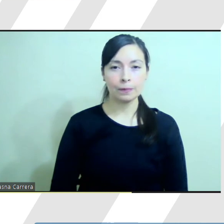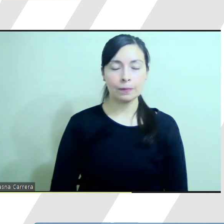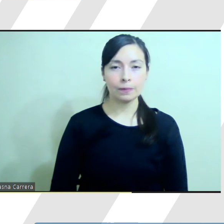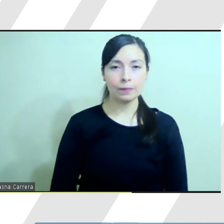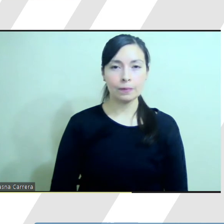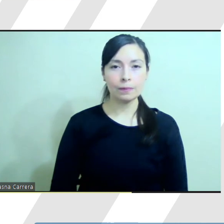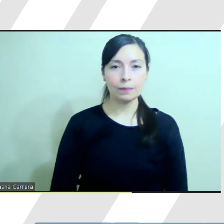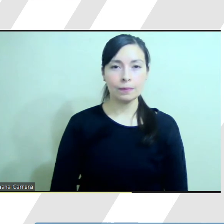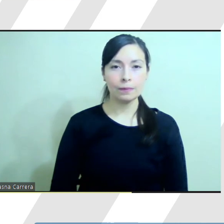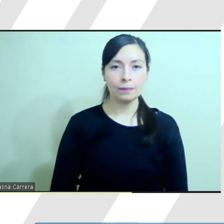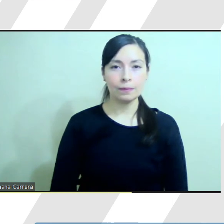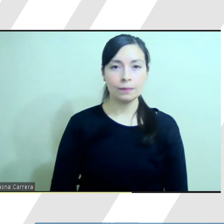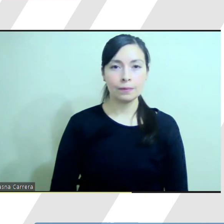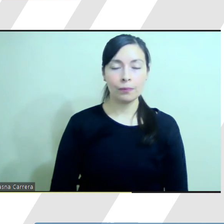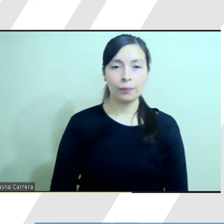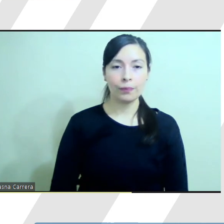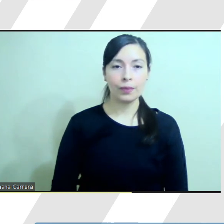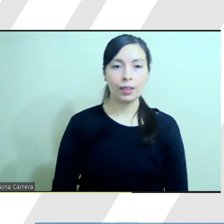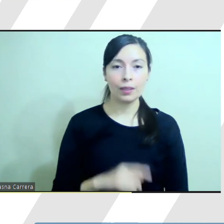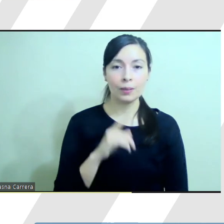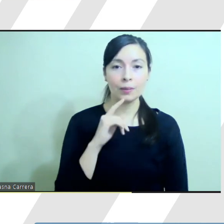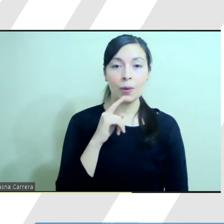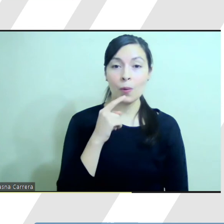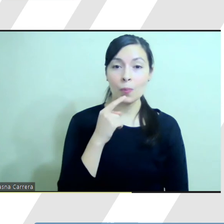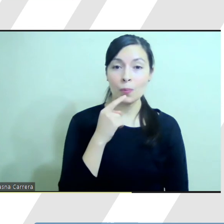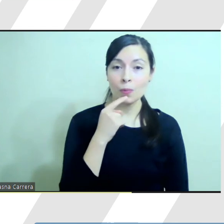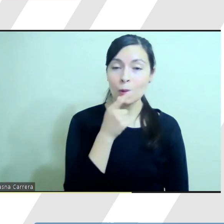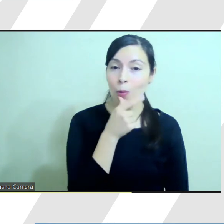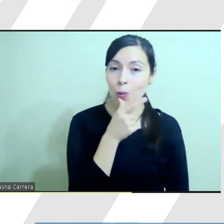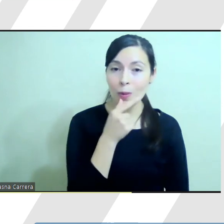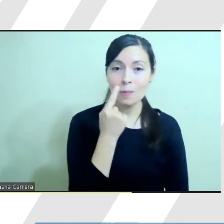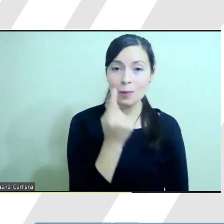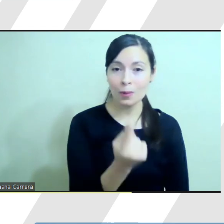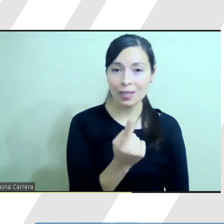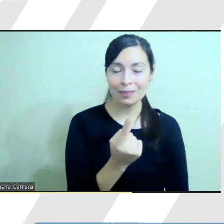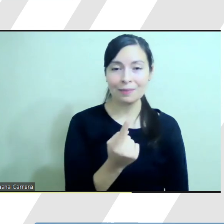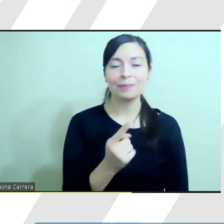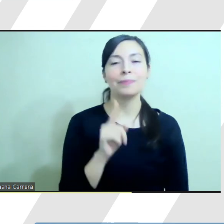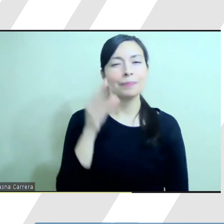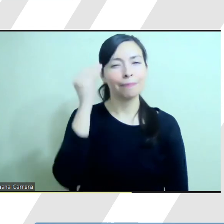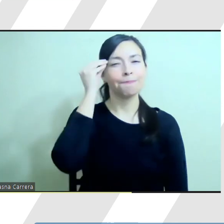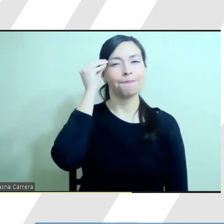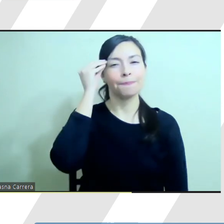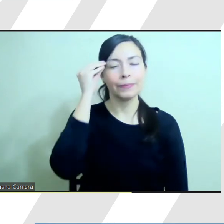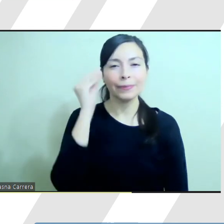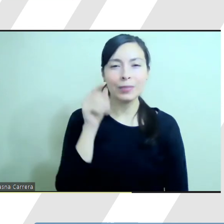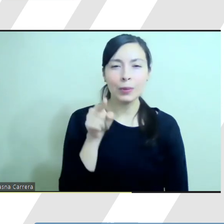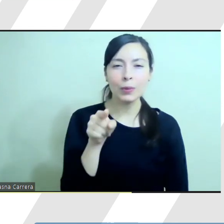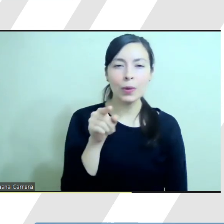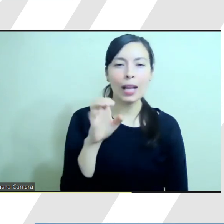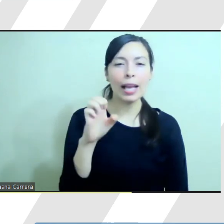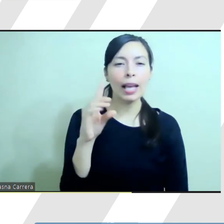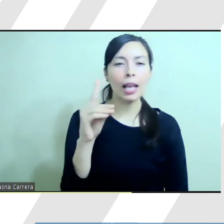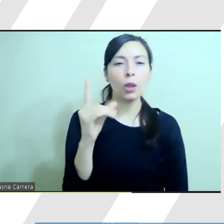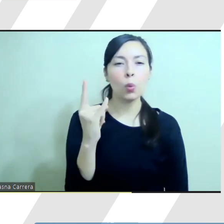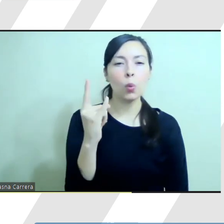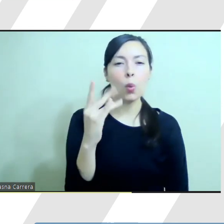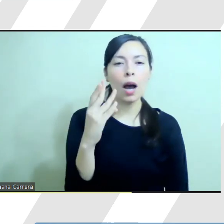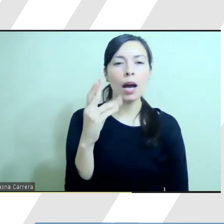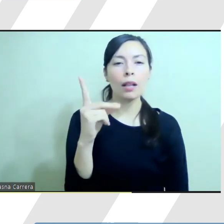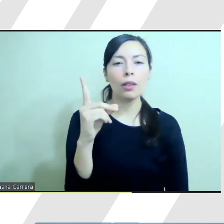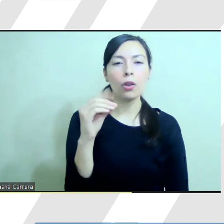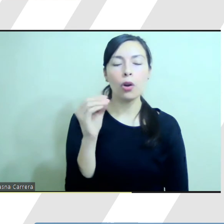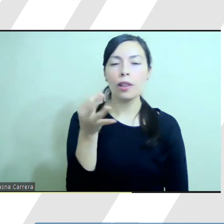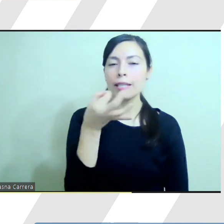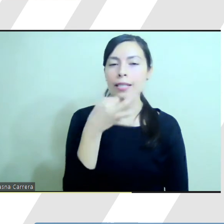Se me queda otra en el duda en el tintero respecto al, como bien comentabas de Eduardo, este es un trabajo que se